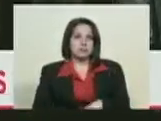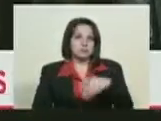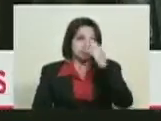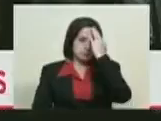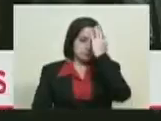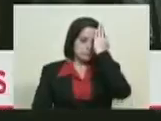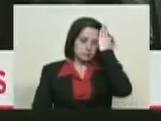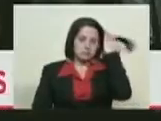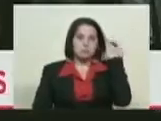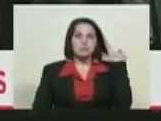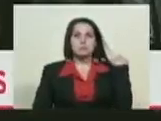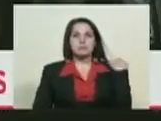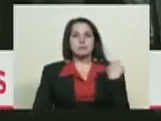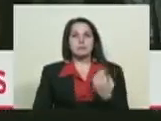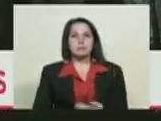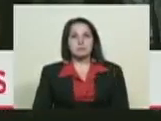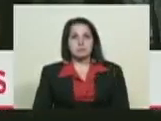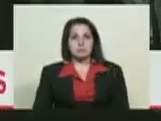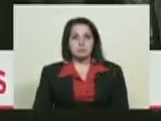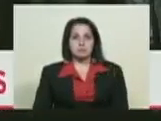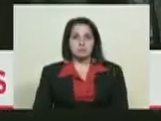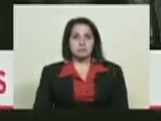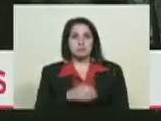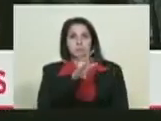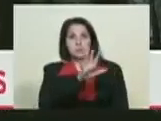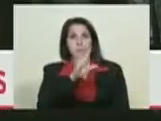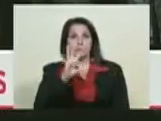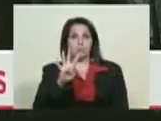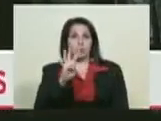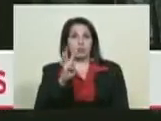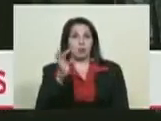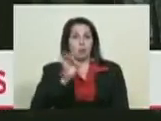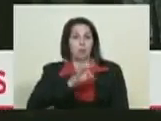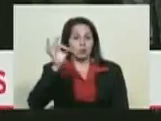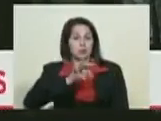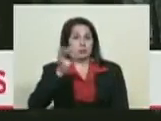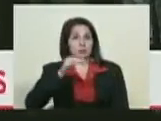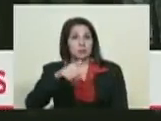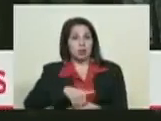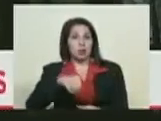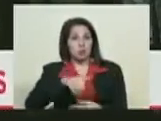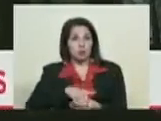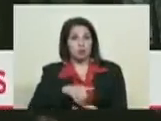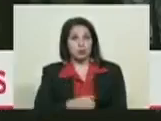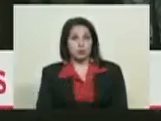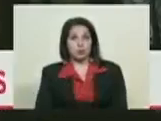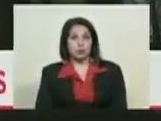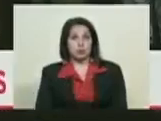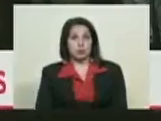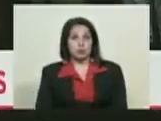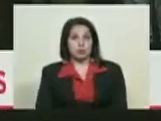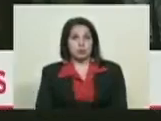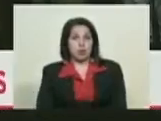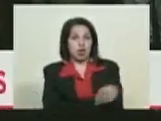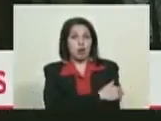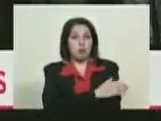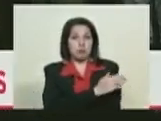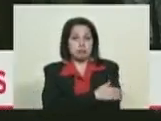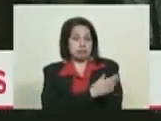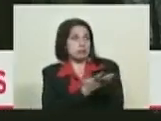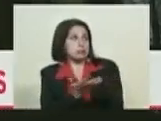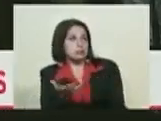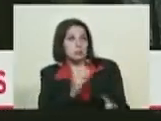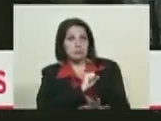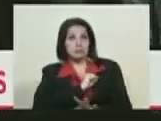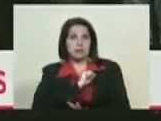Gran victoria con el 54% de los votos. Y ahí fue cuando la oposición le cogió miedo a